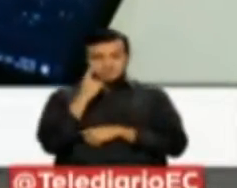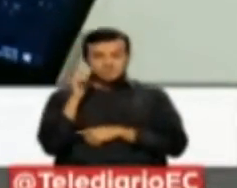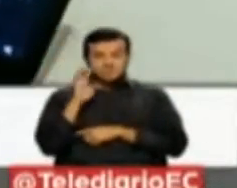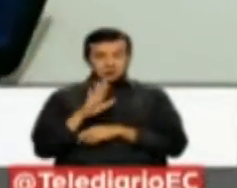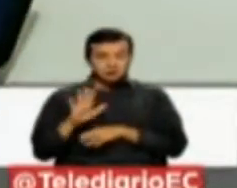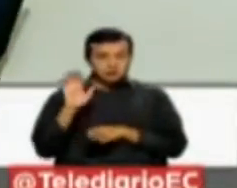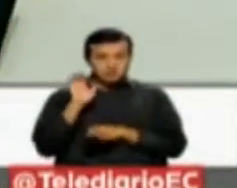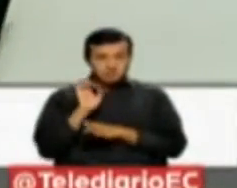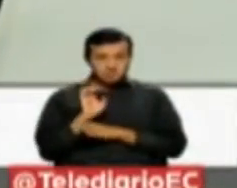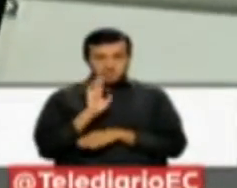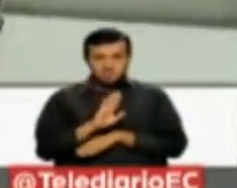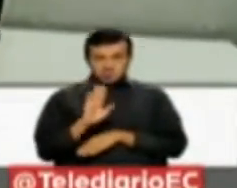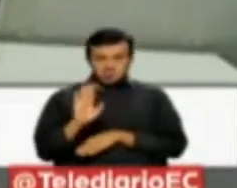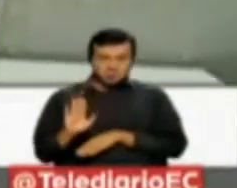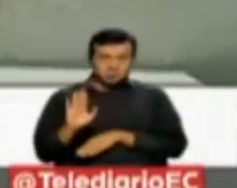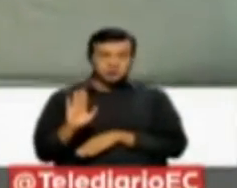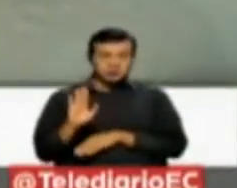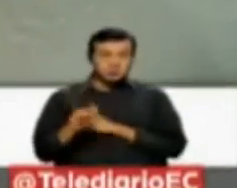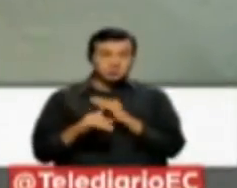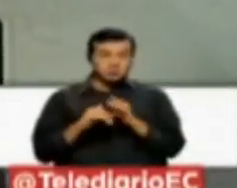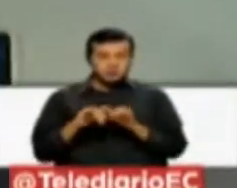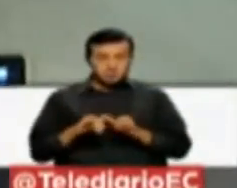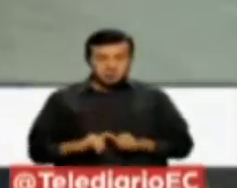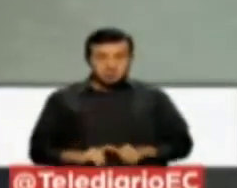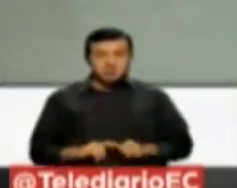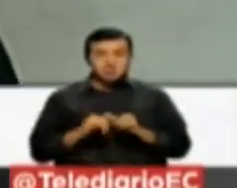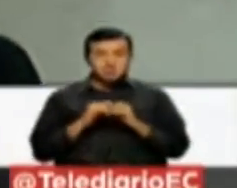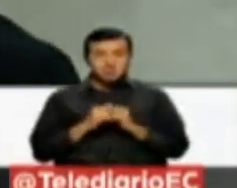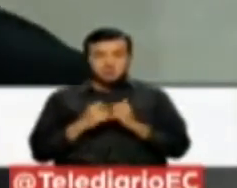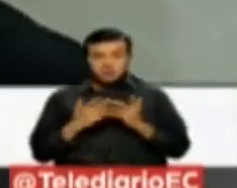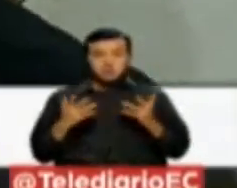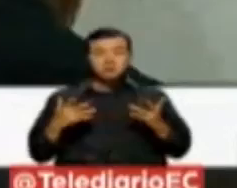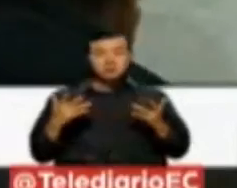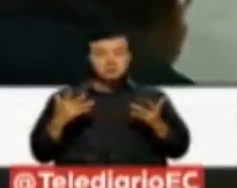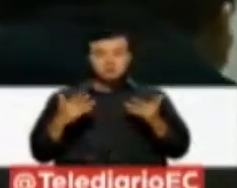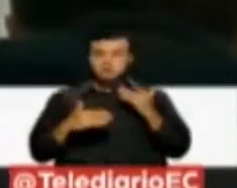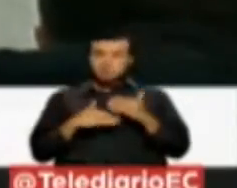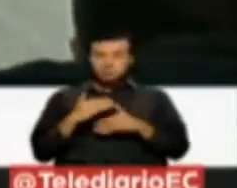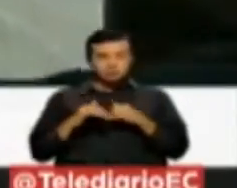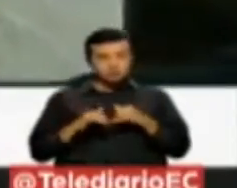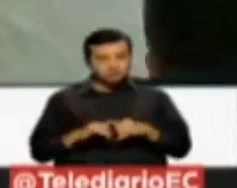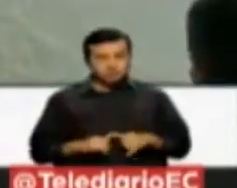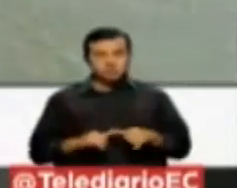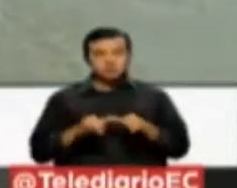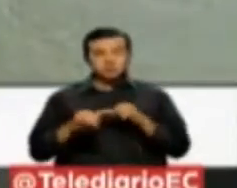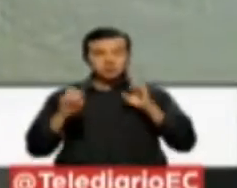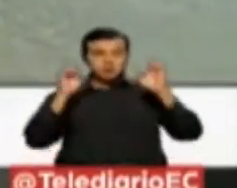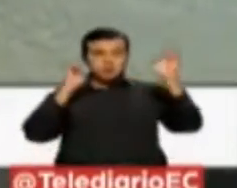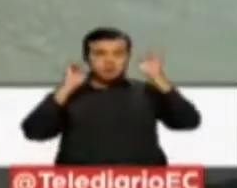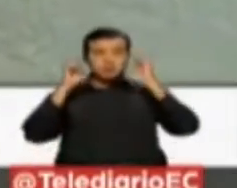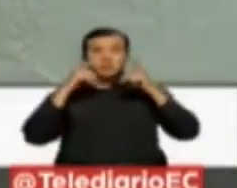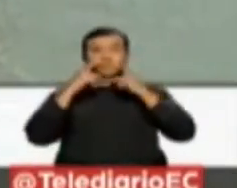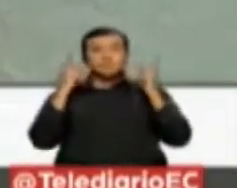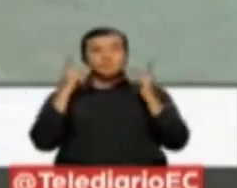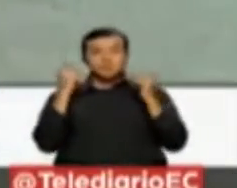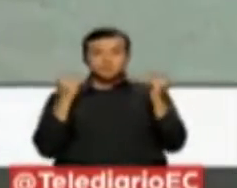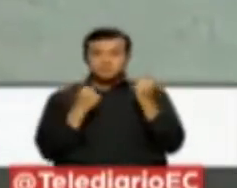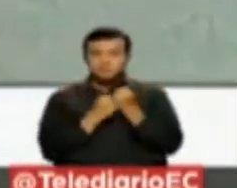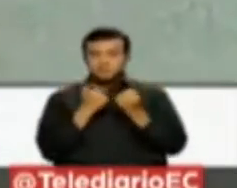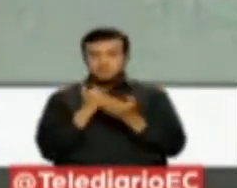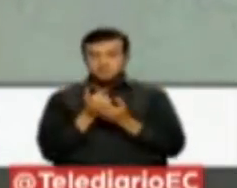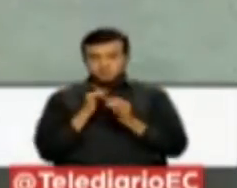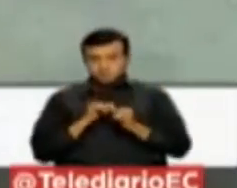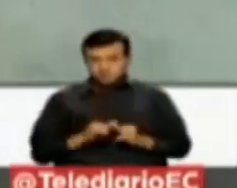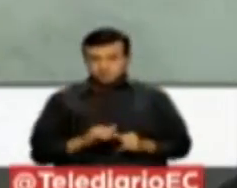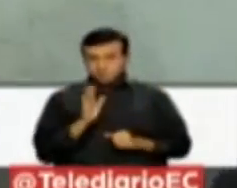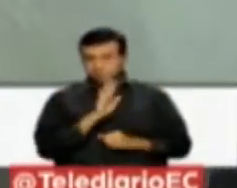el Ecuador. Ustedes avanzan a pasos agigantados, pero también los procesos desde las políticas públicas deben ir apoyando lo